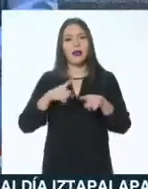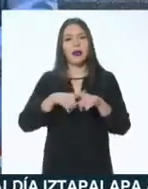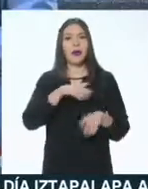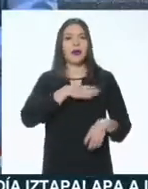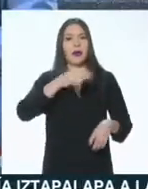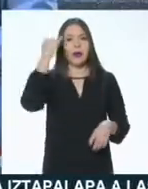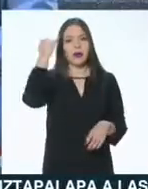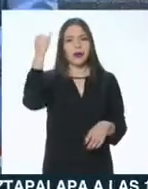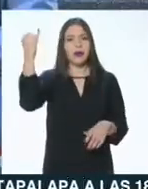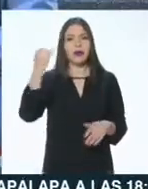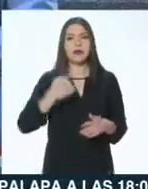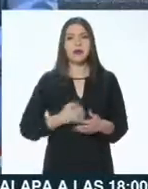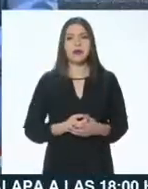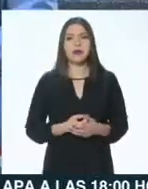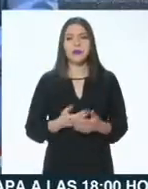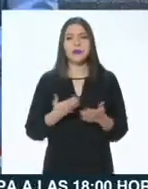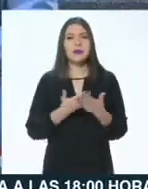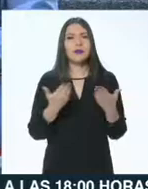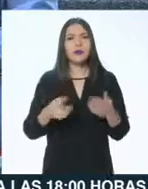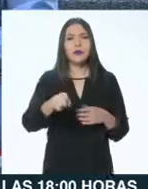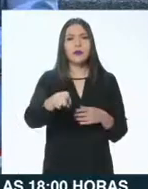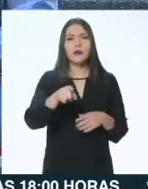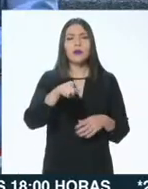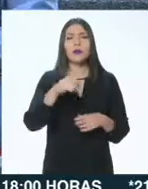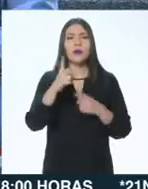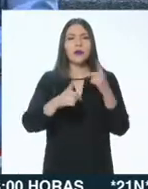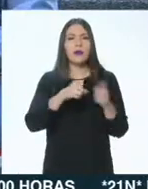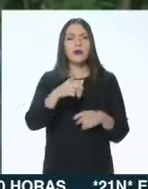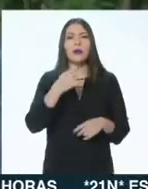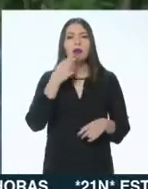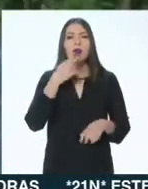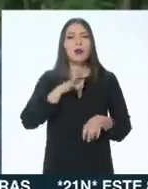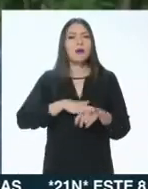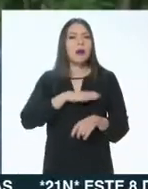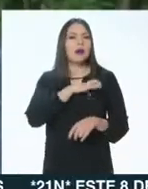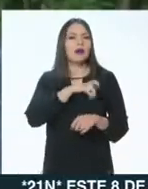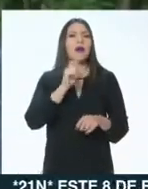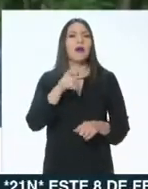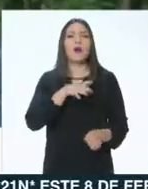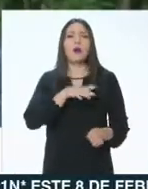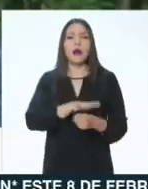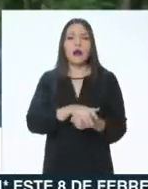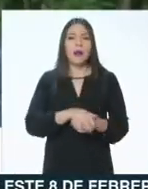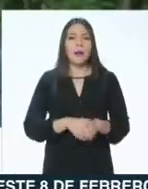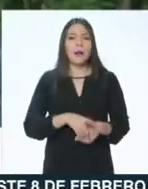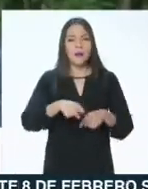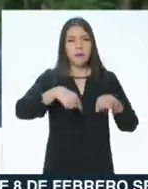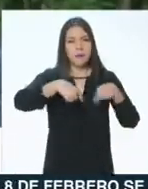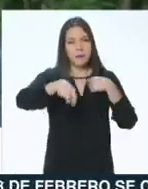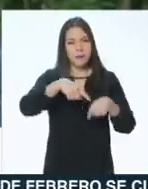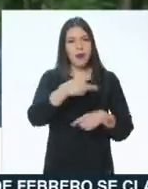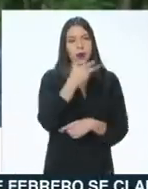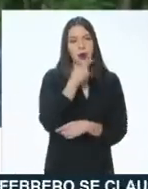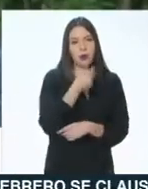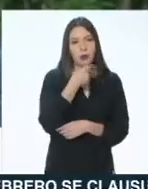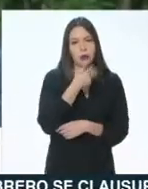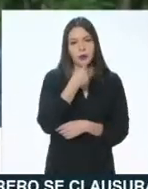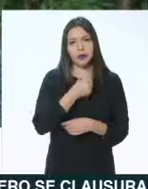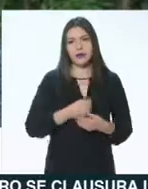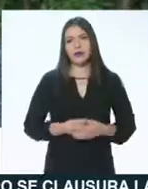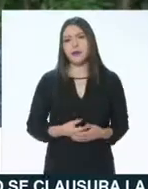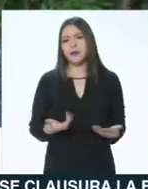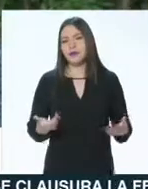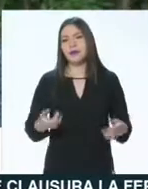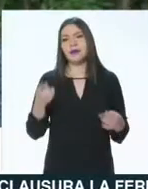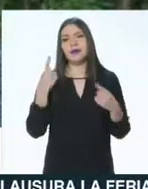de las disciplinas que tienen ustedes, ¿cuál es la que más ha dominado en los últimos tiempos? El fútbol de hombres. Por